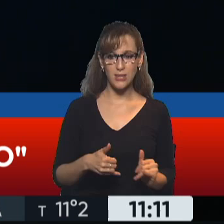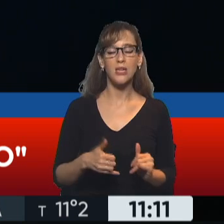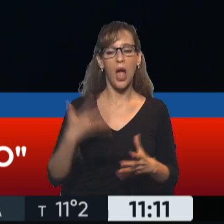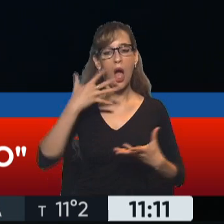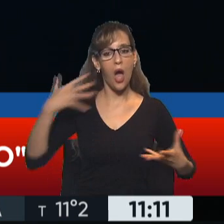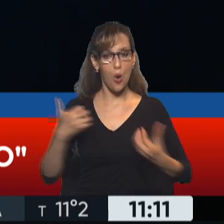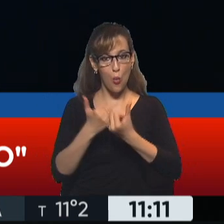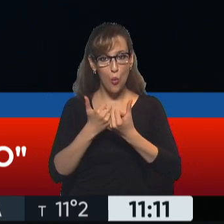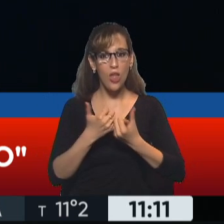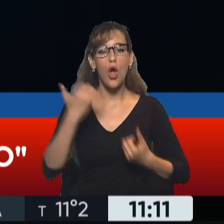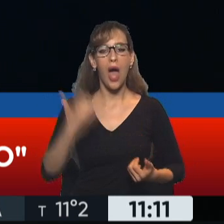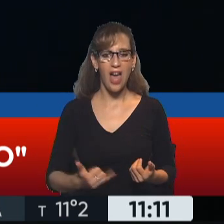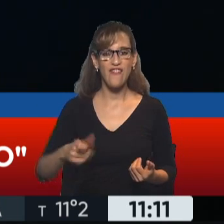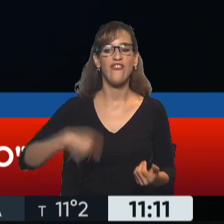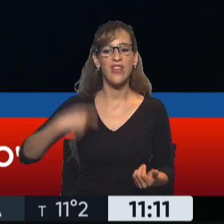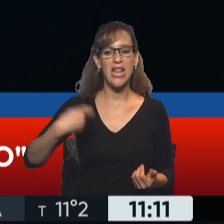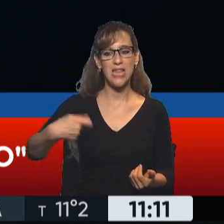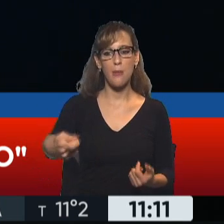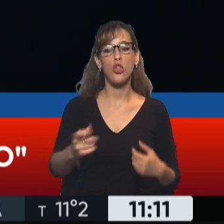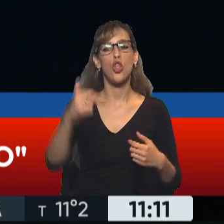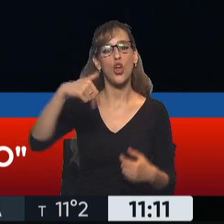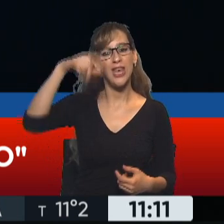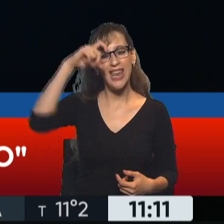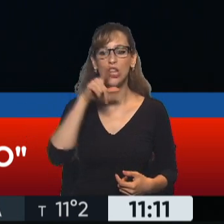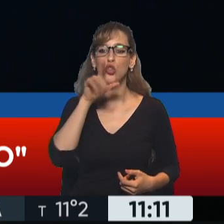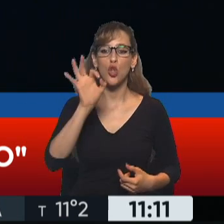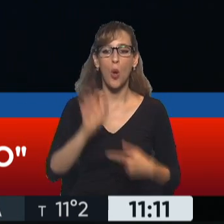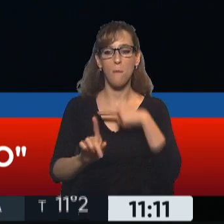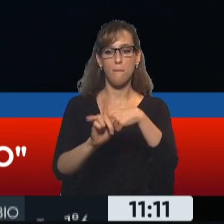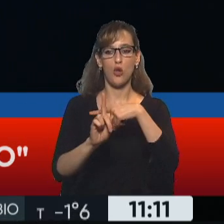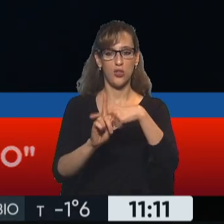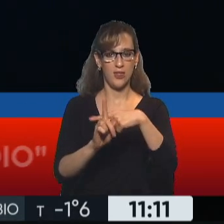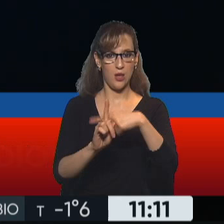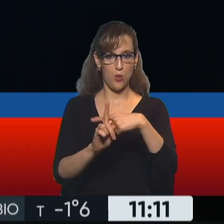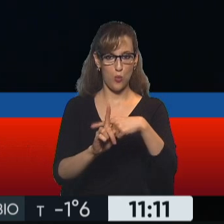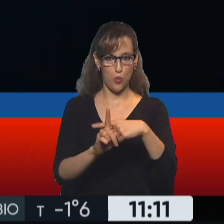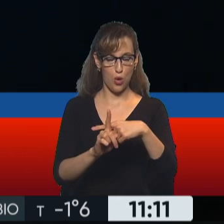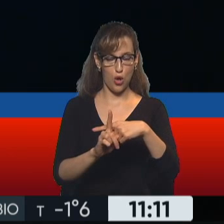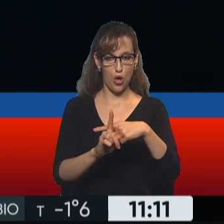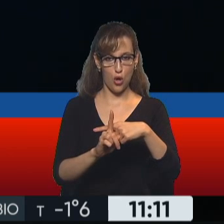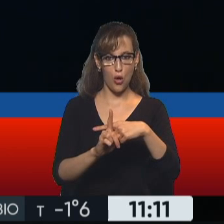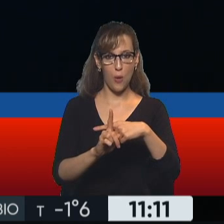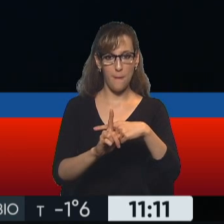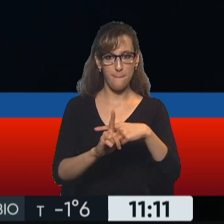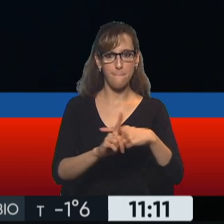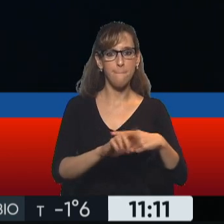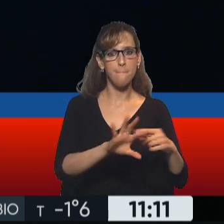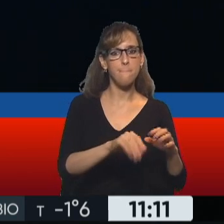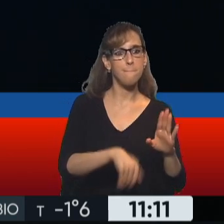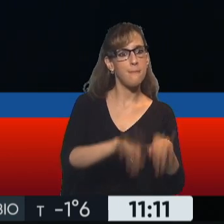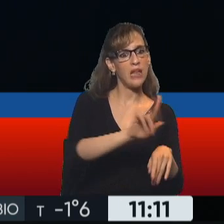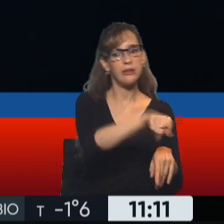acuerdo, financiamiento neto positivo por encima, significativamente por encima de los niveles que se venían registrando en los últimos